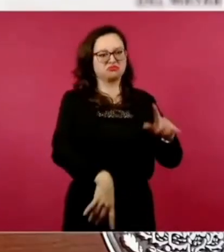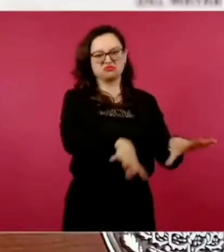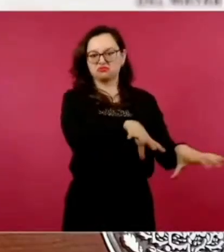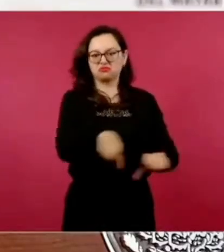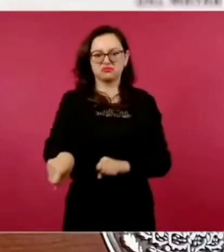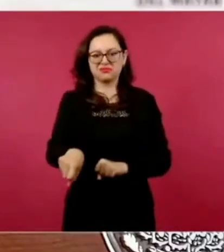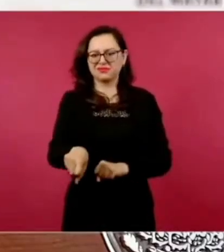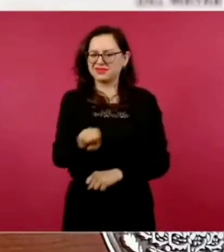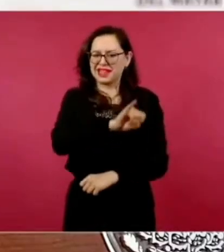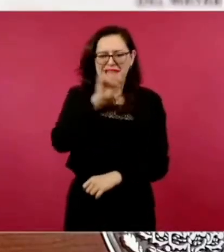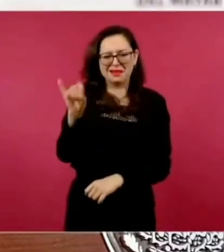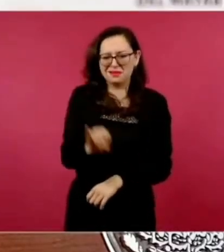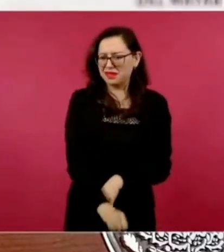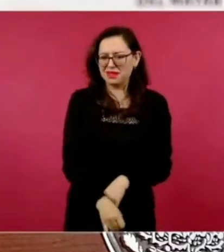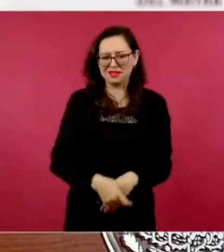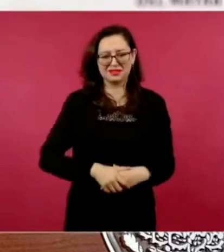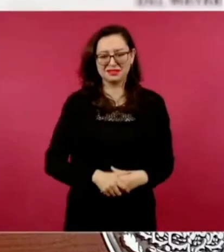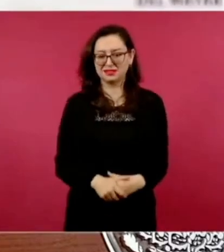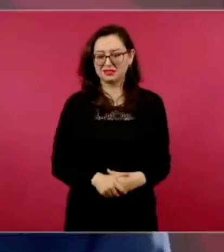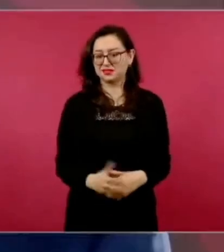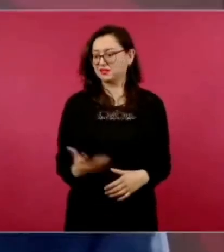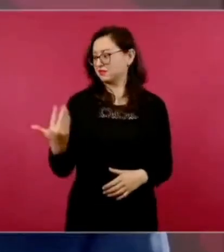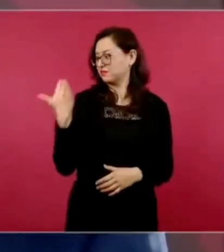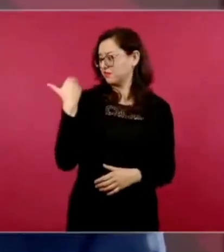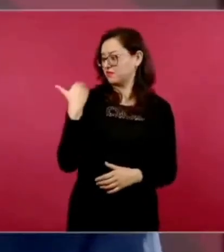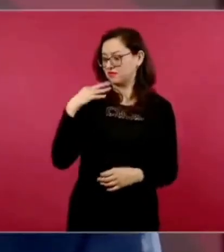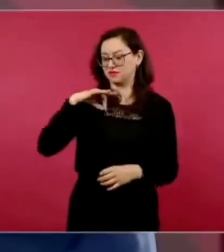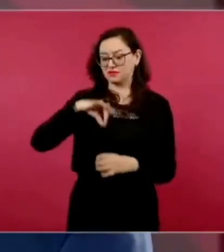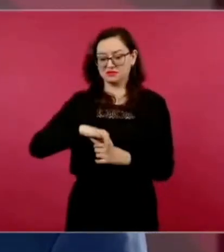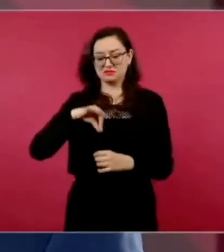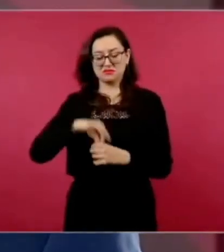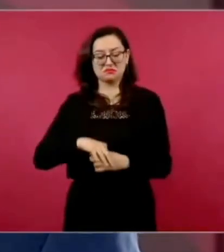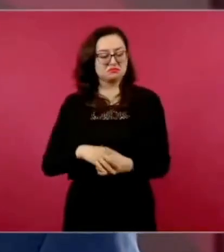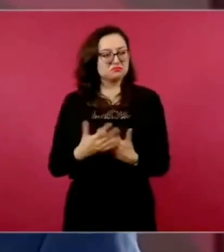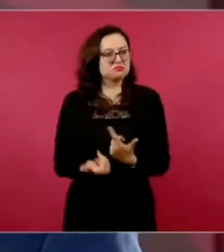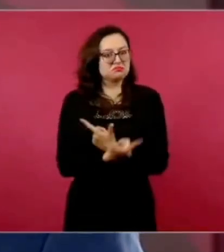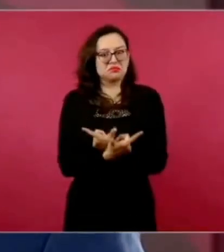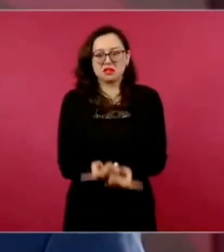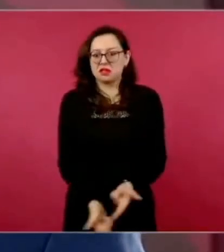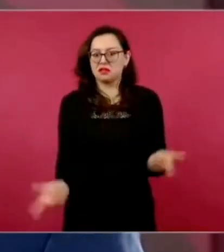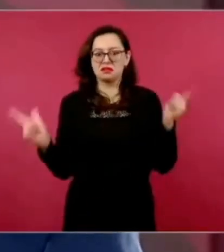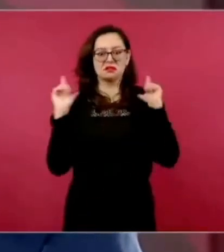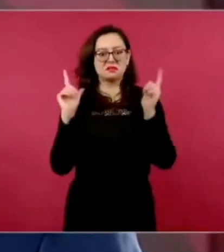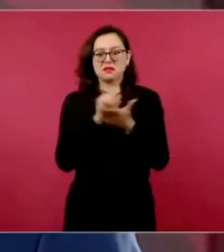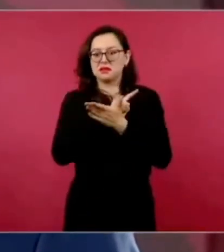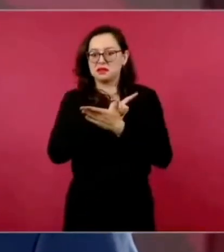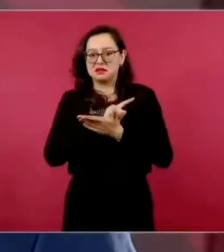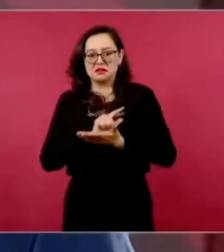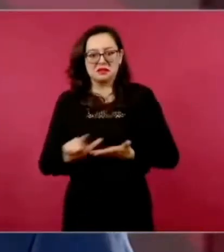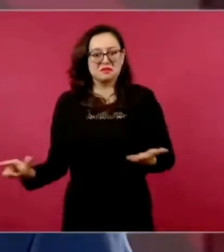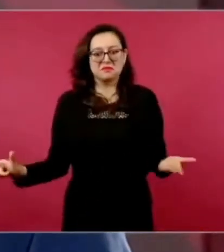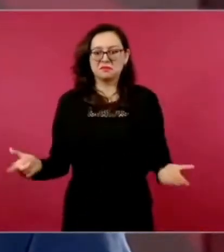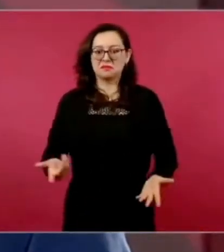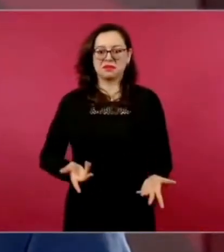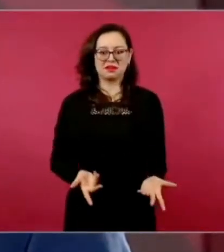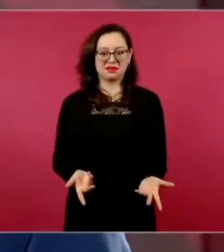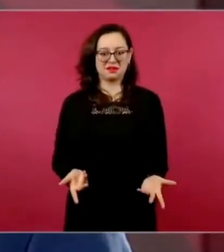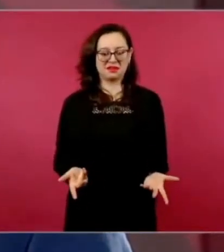autoritaria. Acaban de haber elecciones, las más limpias y libres en la historia.